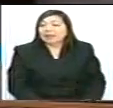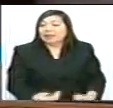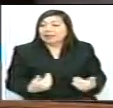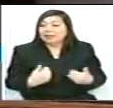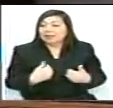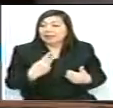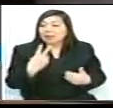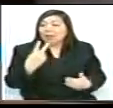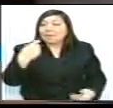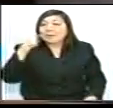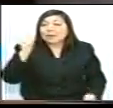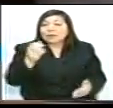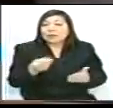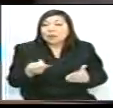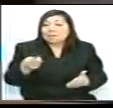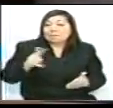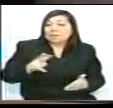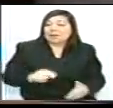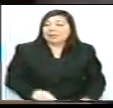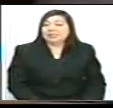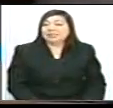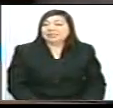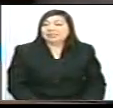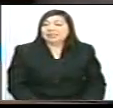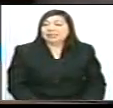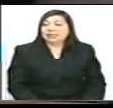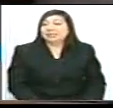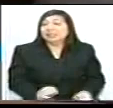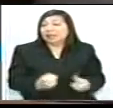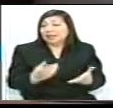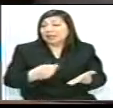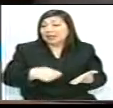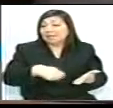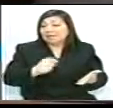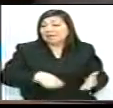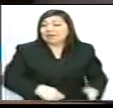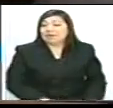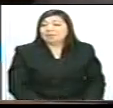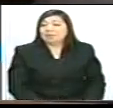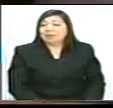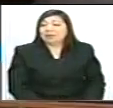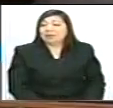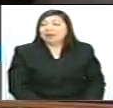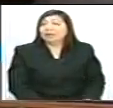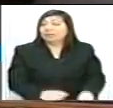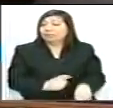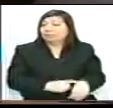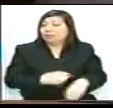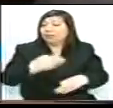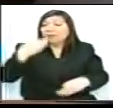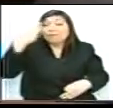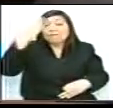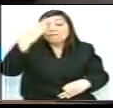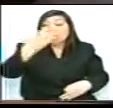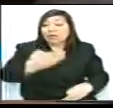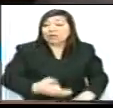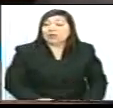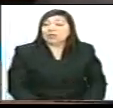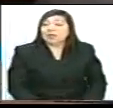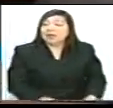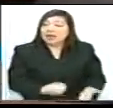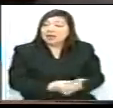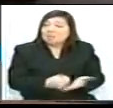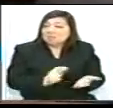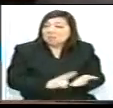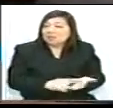pagar 2% más que el resto, si es que lo quiere firmar. Y en el tiempo, por ejemplo, el impuesto a la renta,